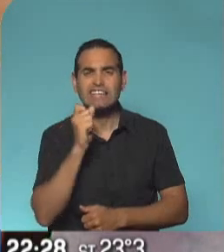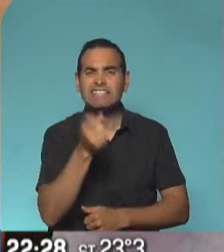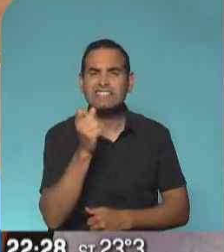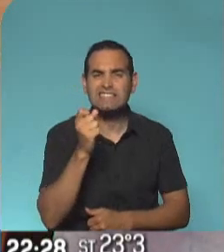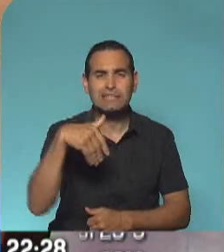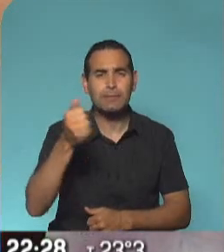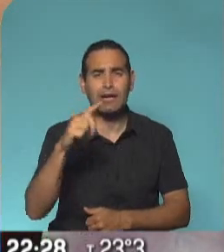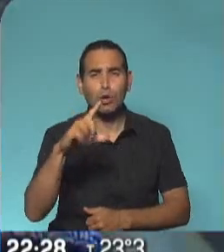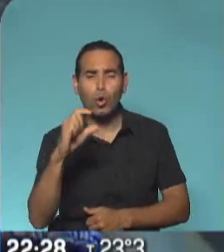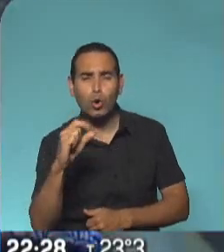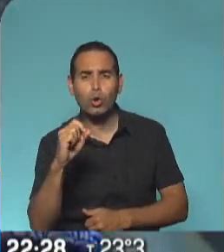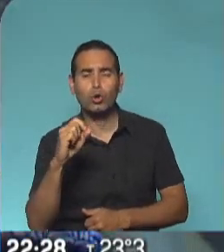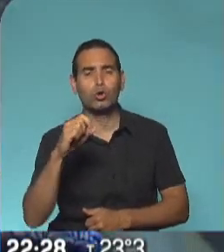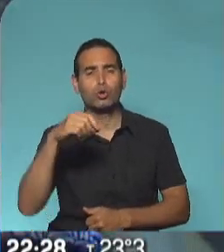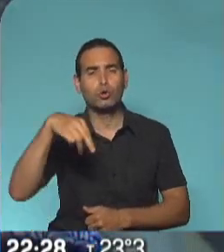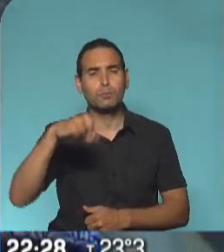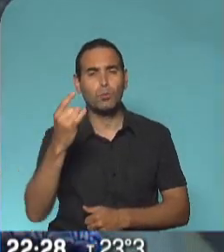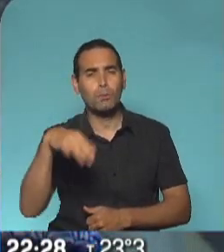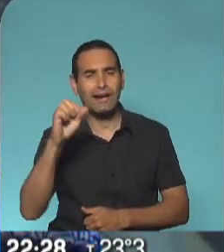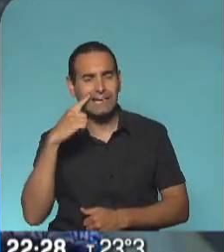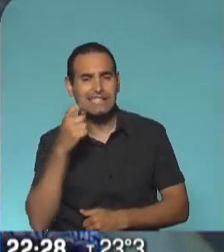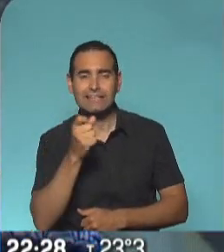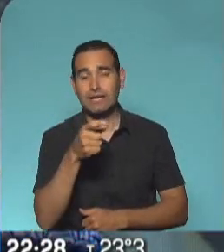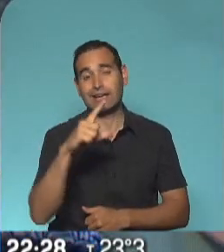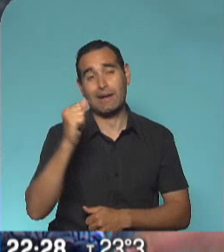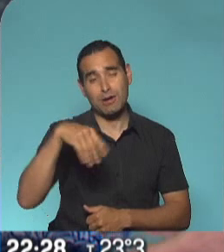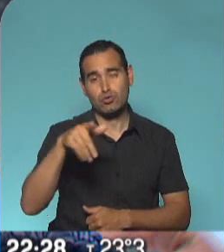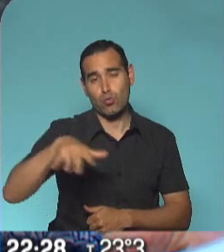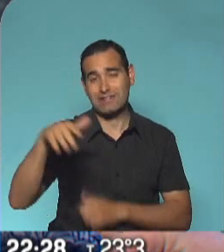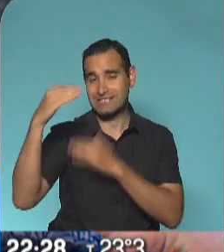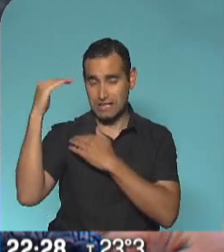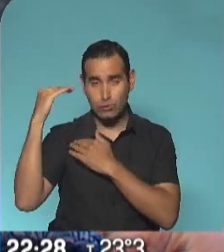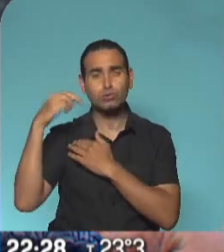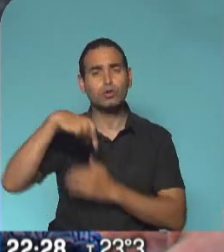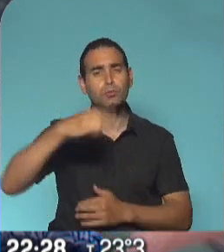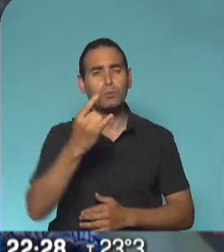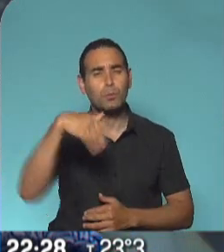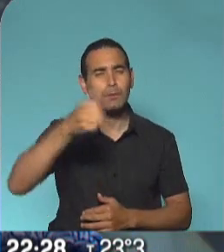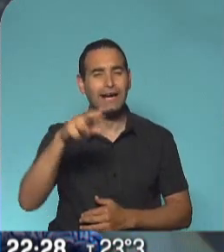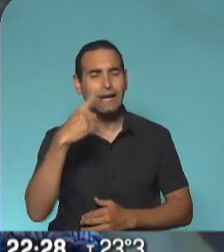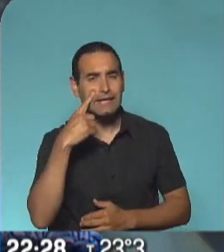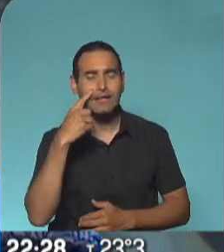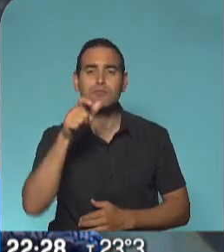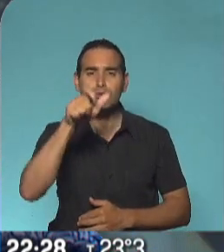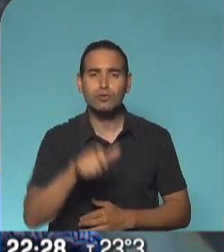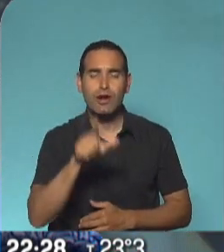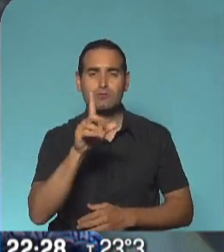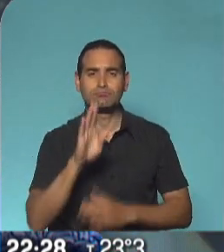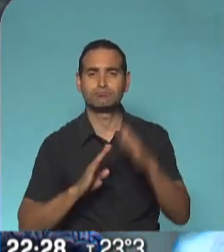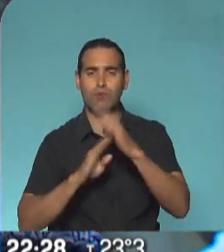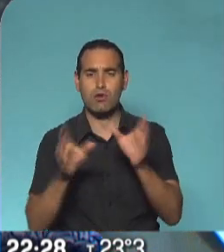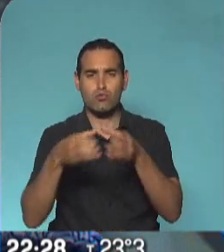Pumari? Recordemos, Luis Camacho es de Santa Cruz. Marco Pumari es el titular del Comité Cívico de